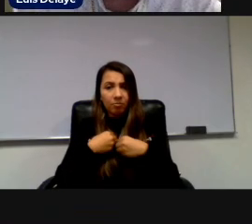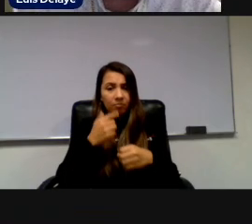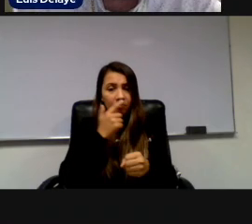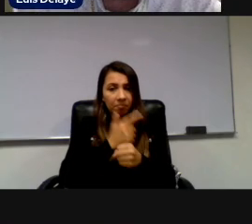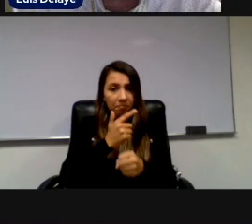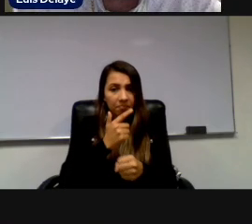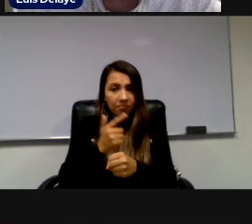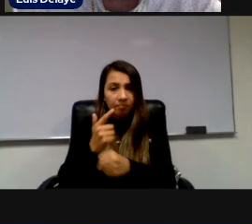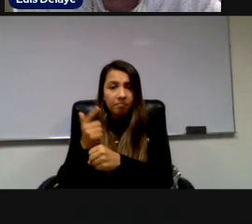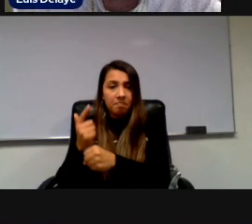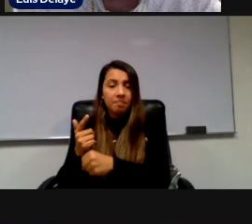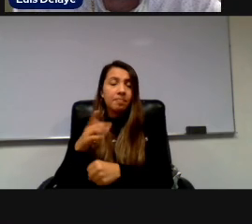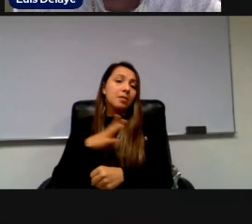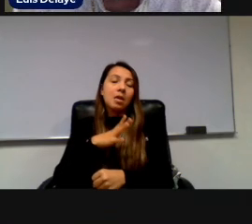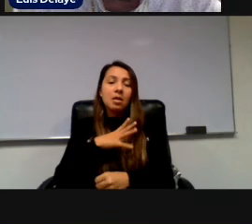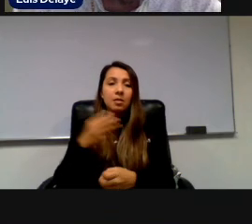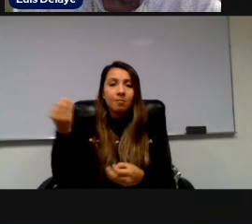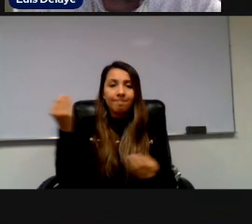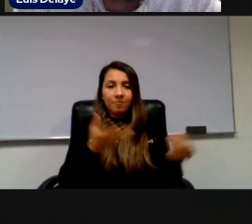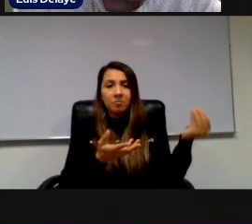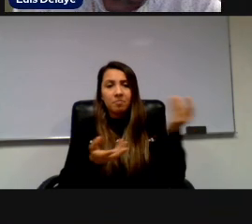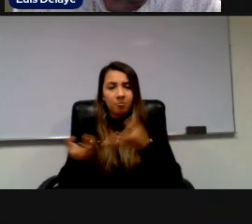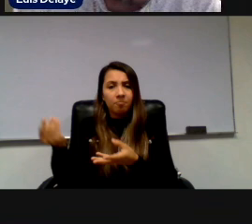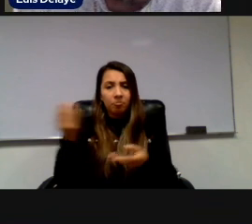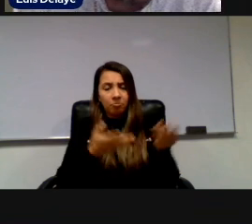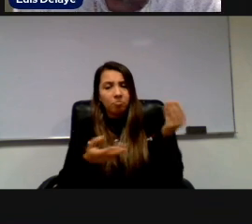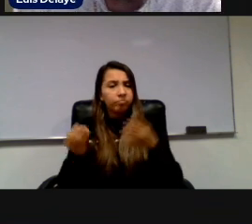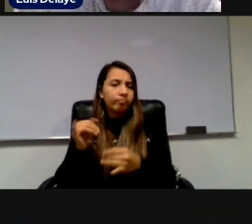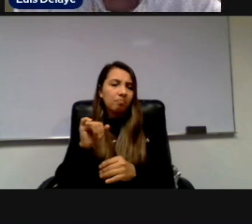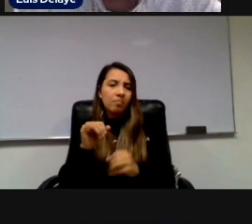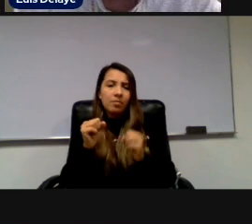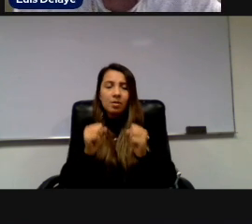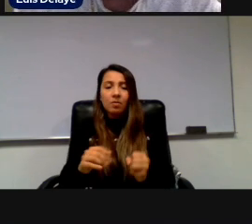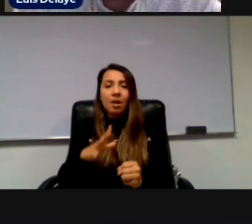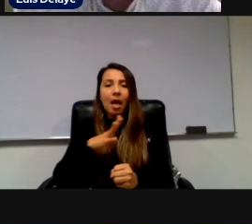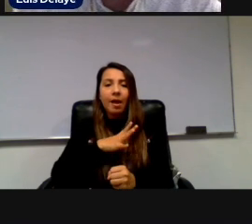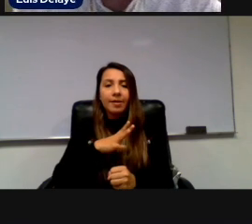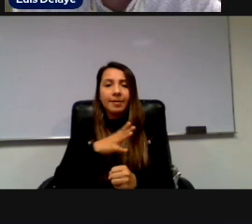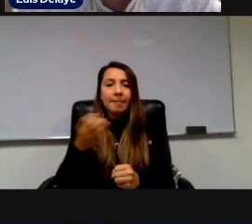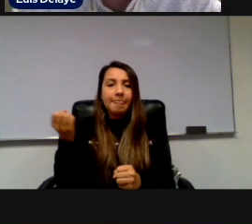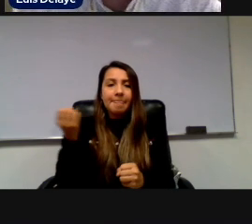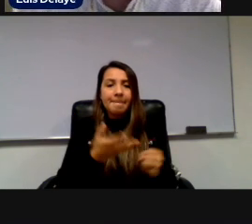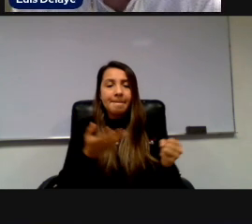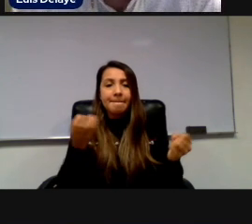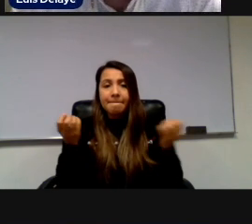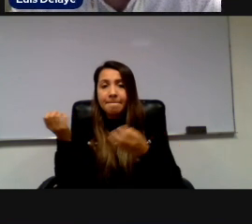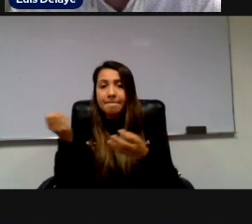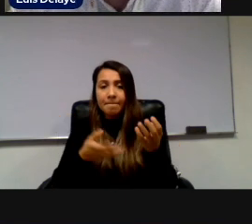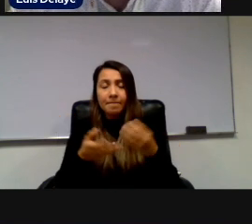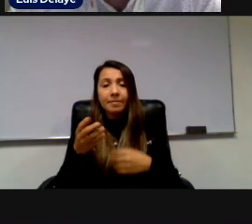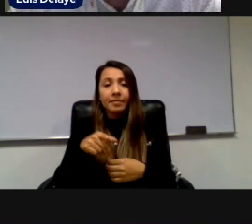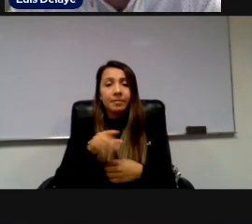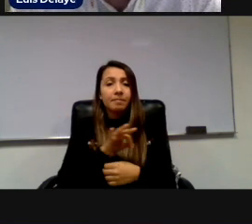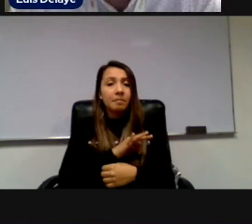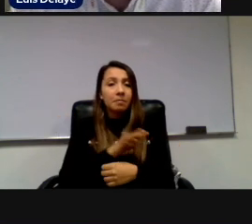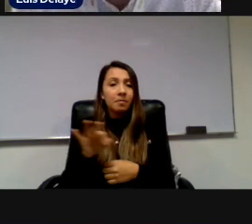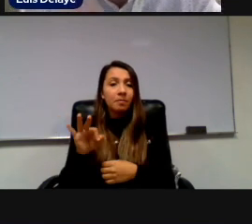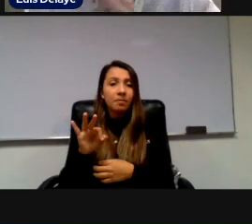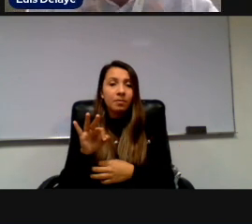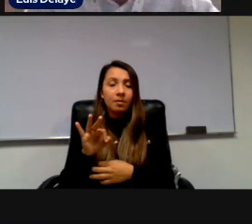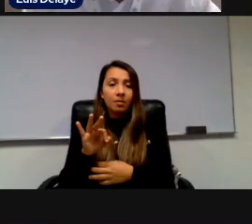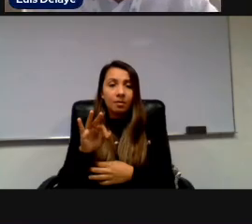de que a pesar de la transferencia horizontal de genes, que es un hecho, pues podemos reconocer